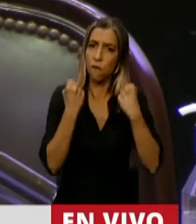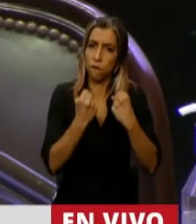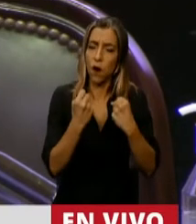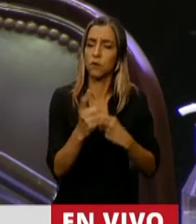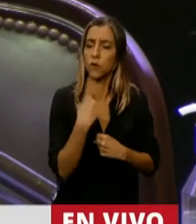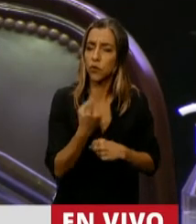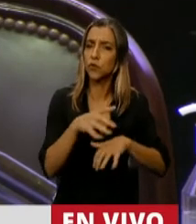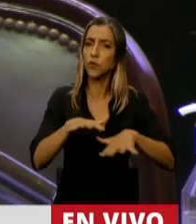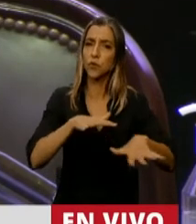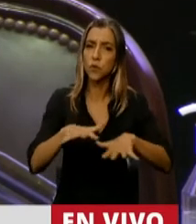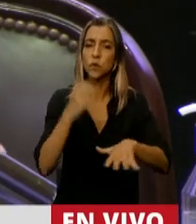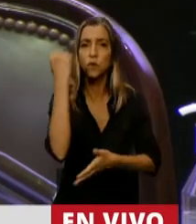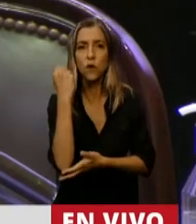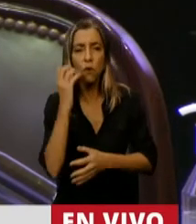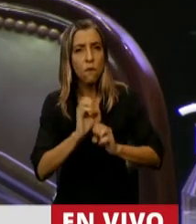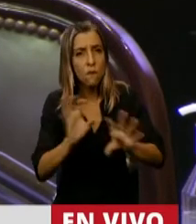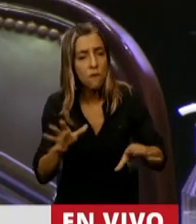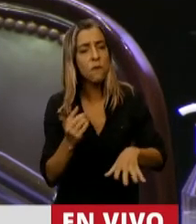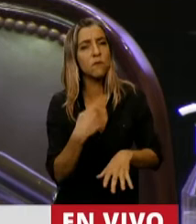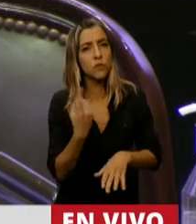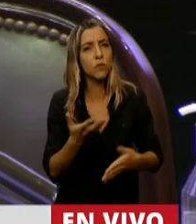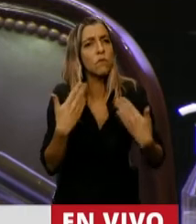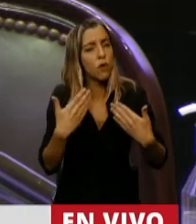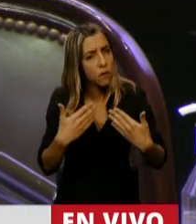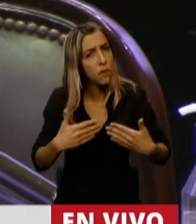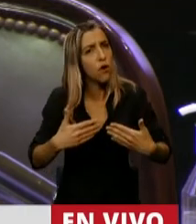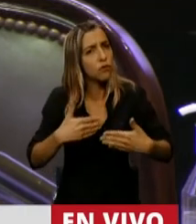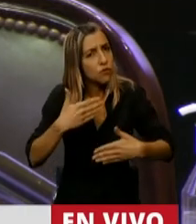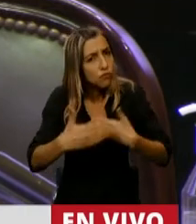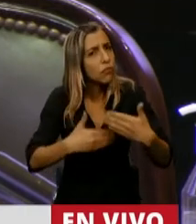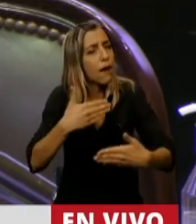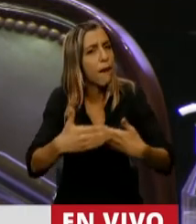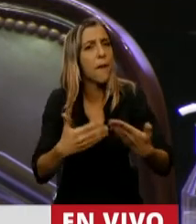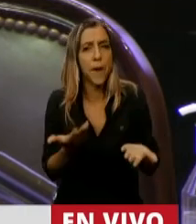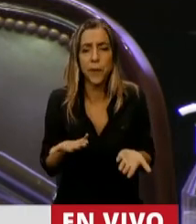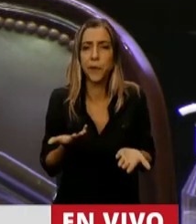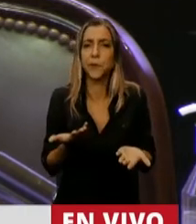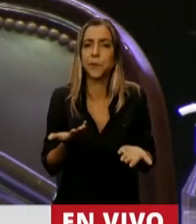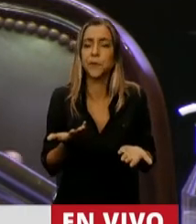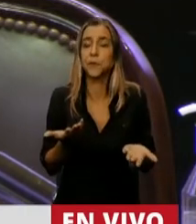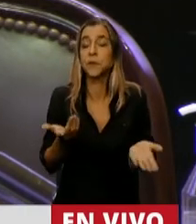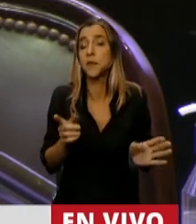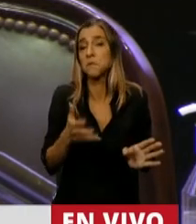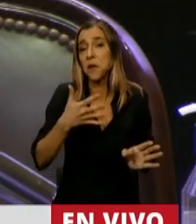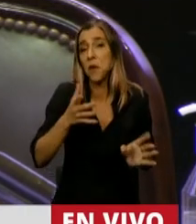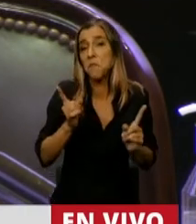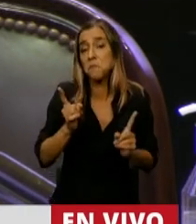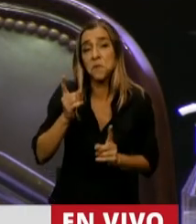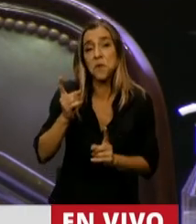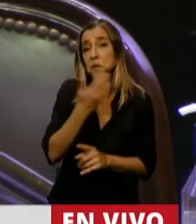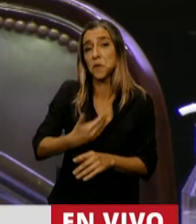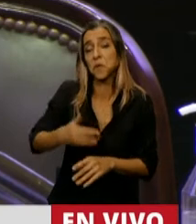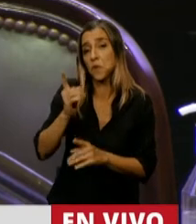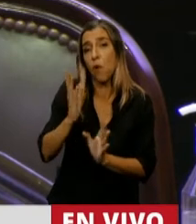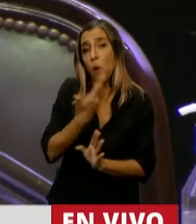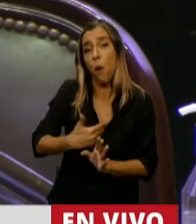una situación económica muy crítica que está pasando nuestro país. Pero fue el propio gobierno